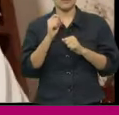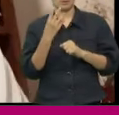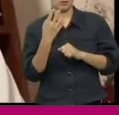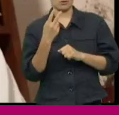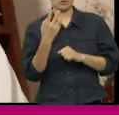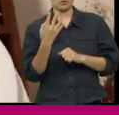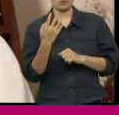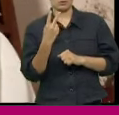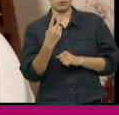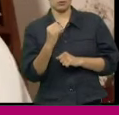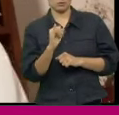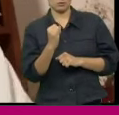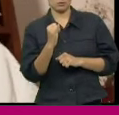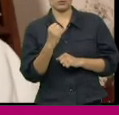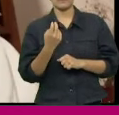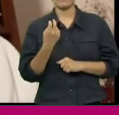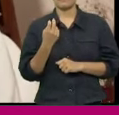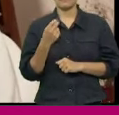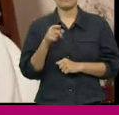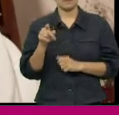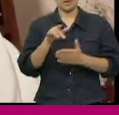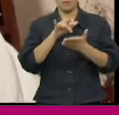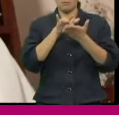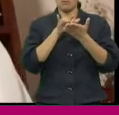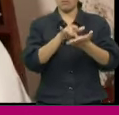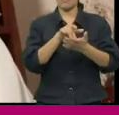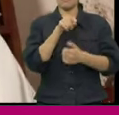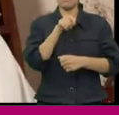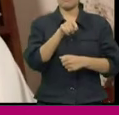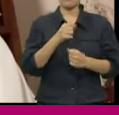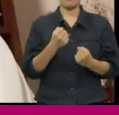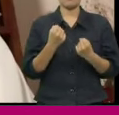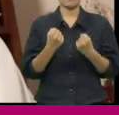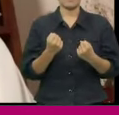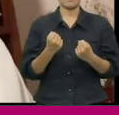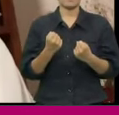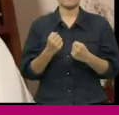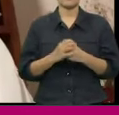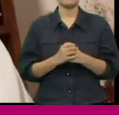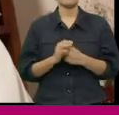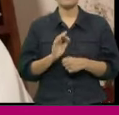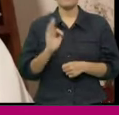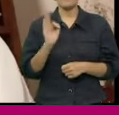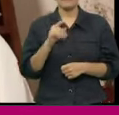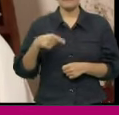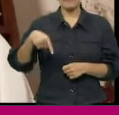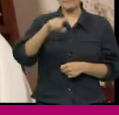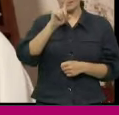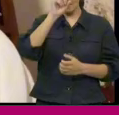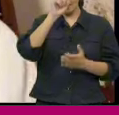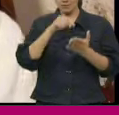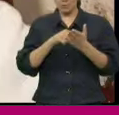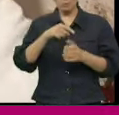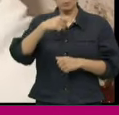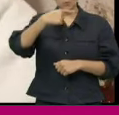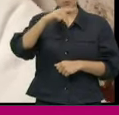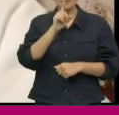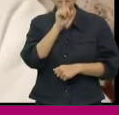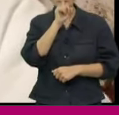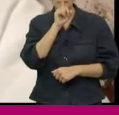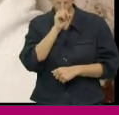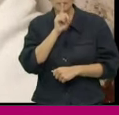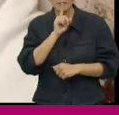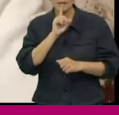muy fuerte. Fue un plebiscito ciertamente y quienes creyeron en sus propias mentiras hoy